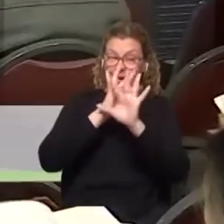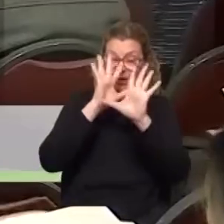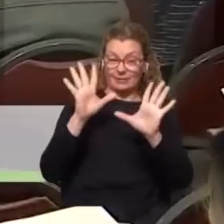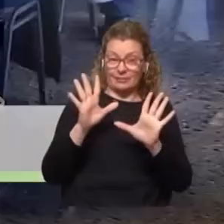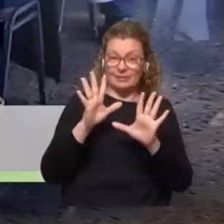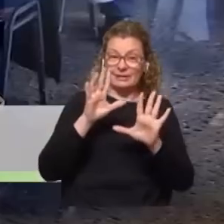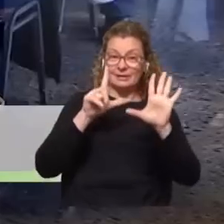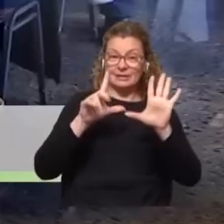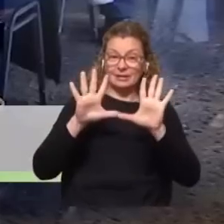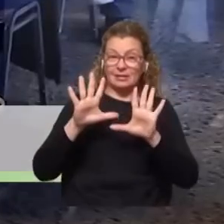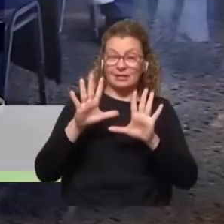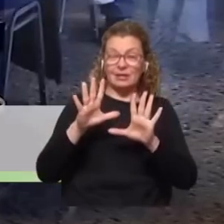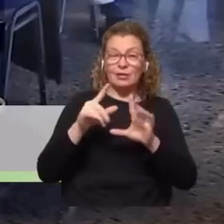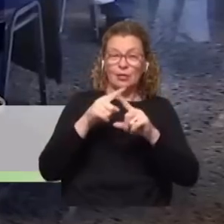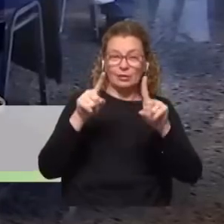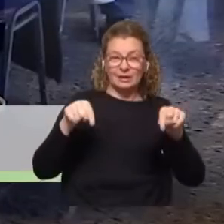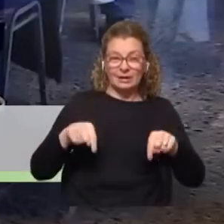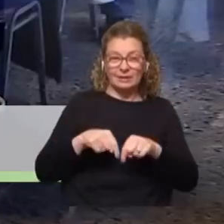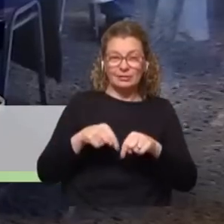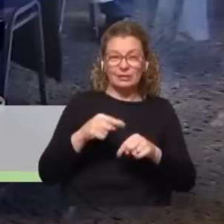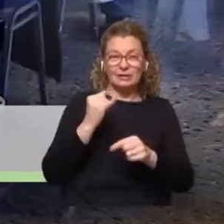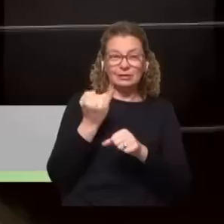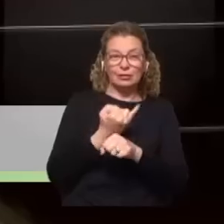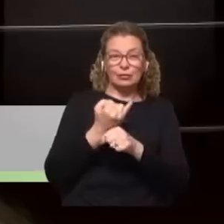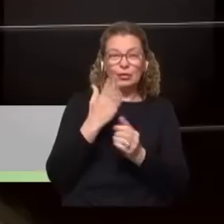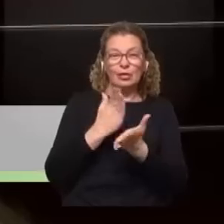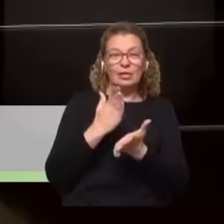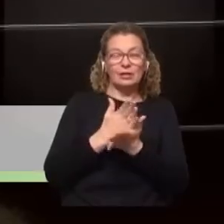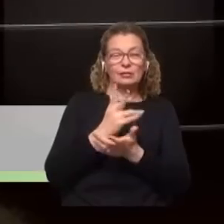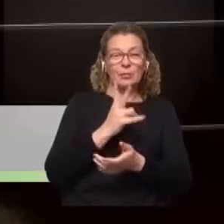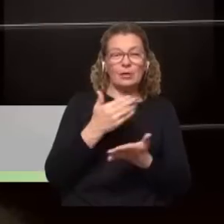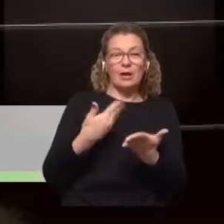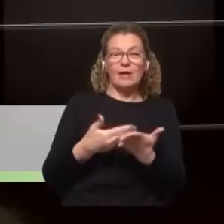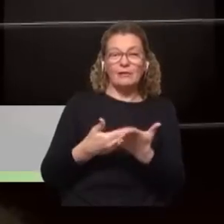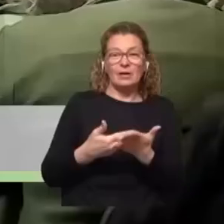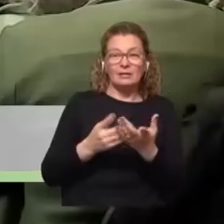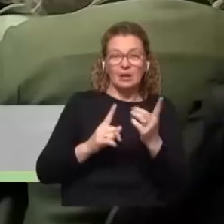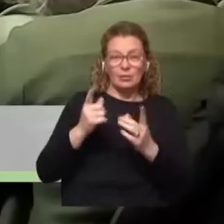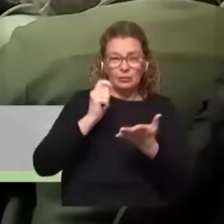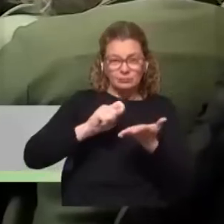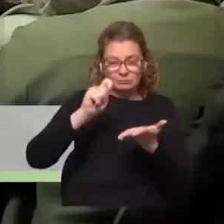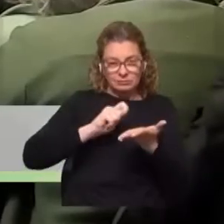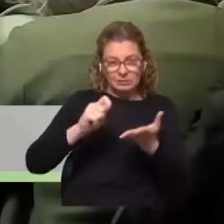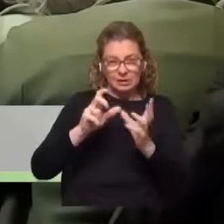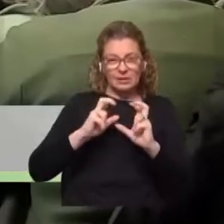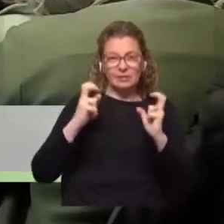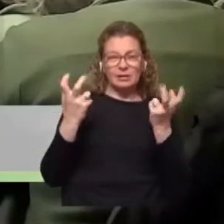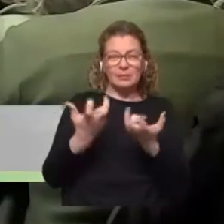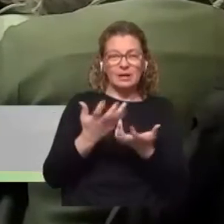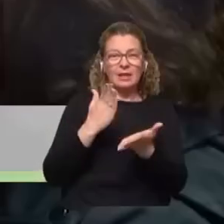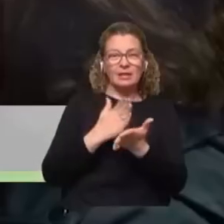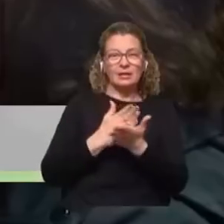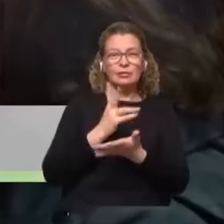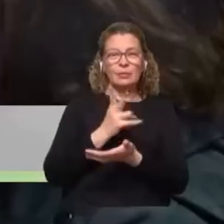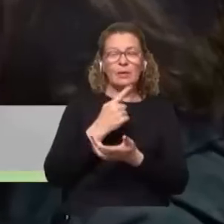organizaciones presentaron una carta a la institución Nacional de Derechos Humanos criticando la ausencia de algunos contenidos a discutir en la Asamblea Nacional de Derechos